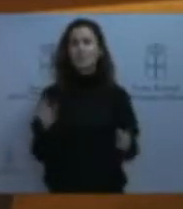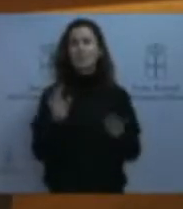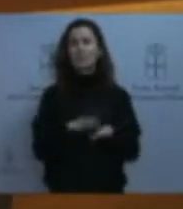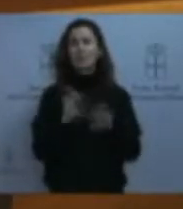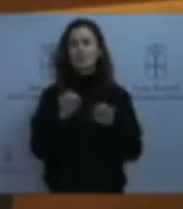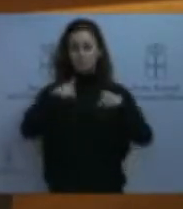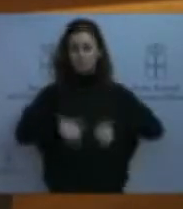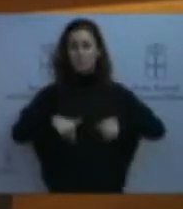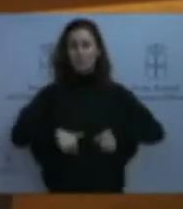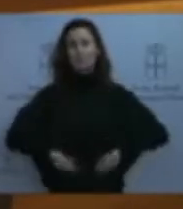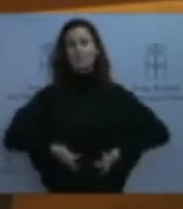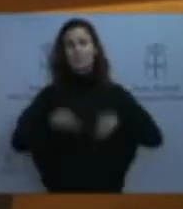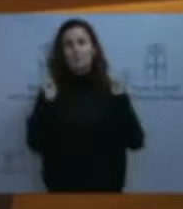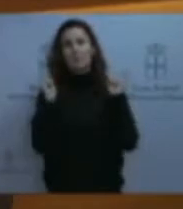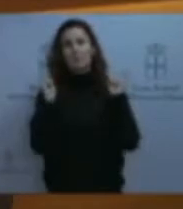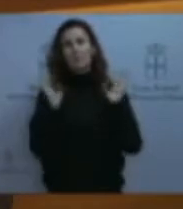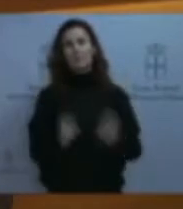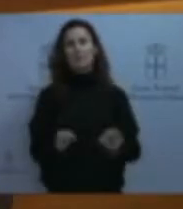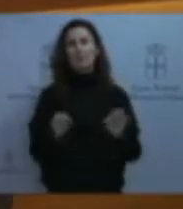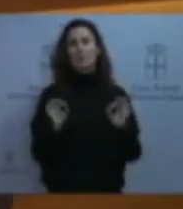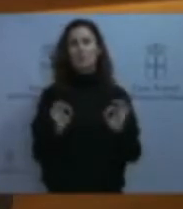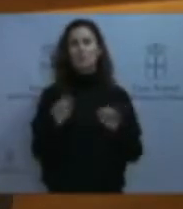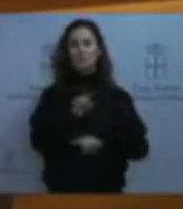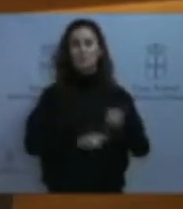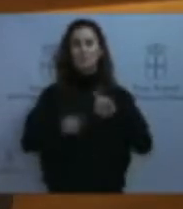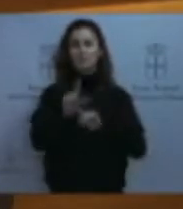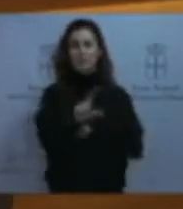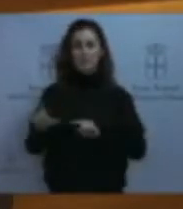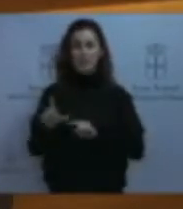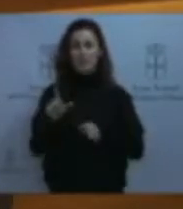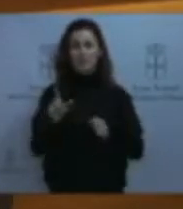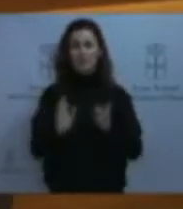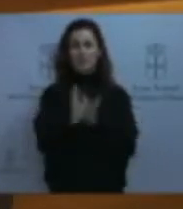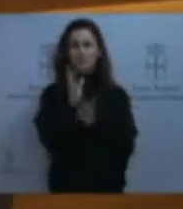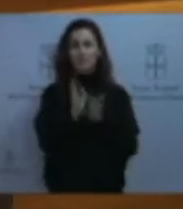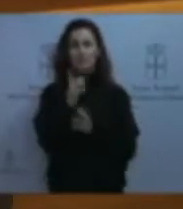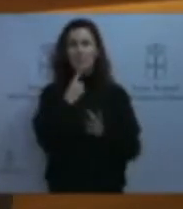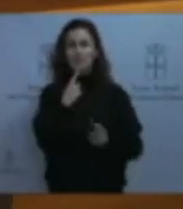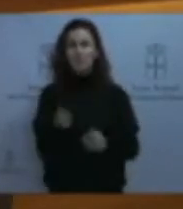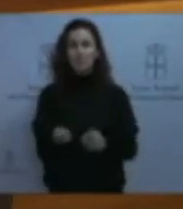hoy se permitiera que las turberas quemadas en Llanes fueran acotadas al pastoreo,